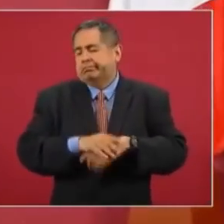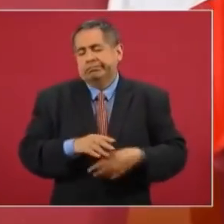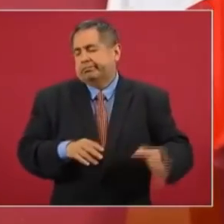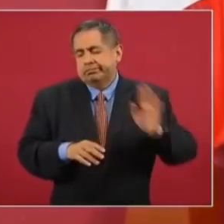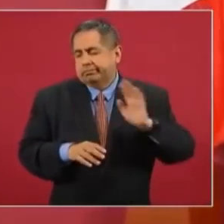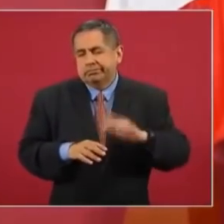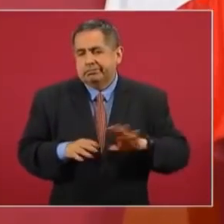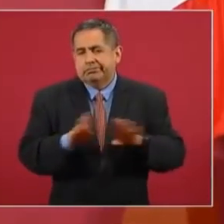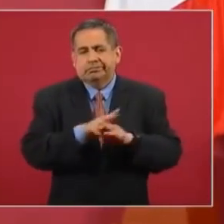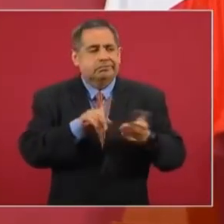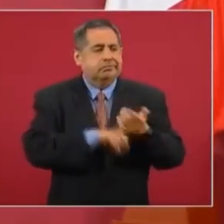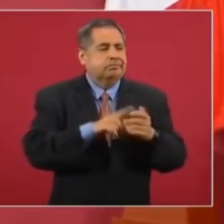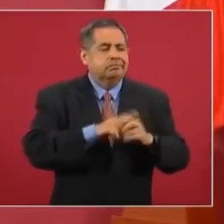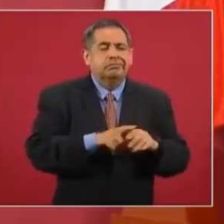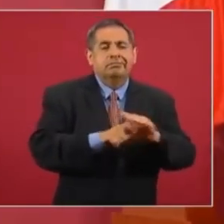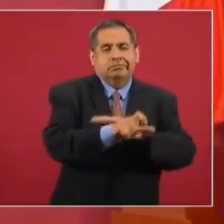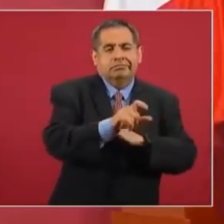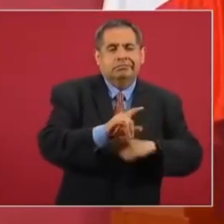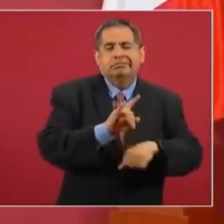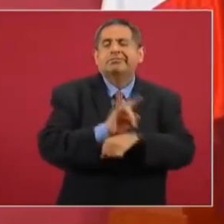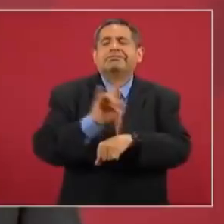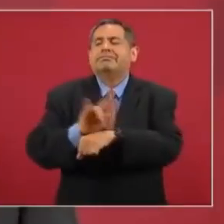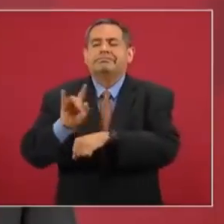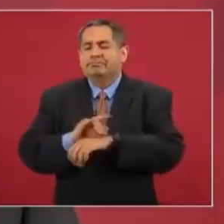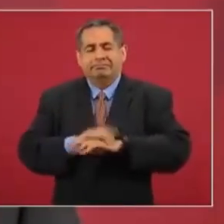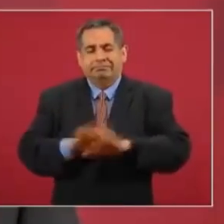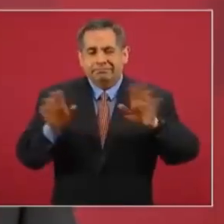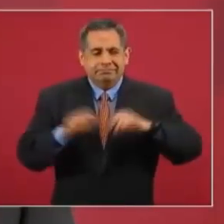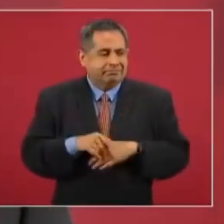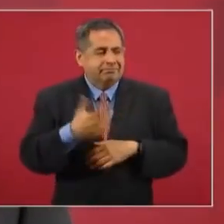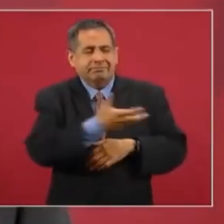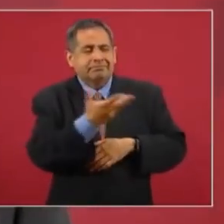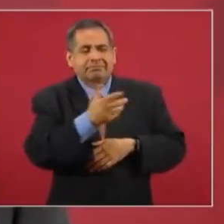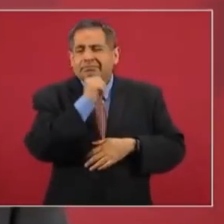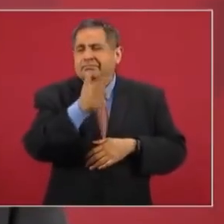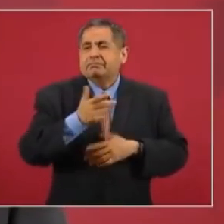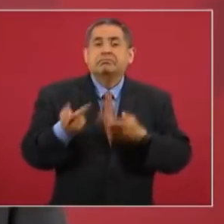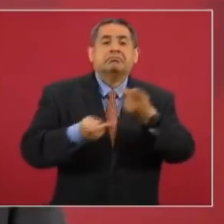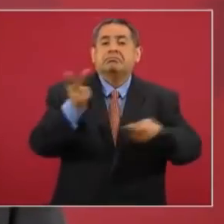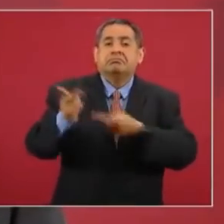las encuestas cuchareadas, pues es más, ni las hacen.